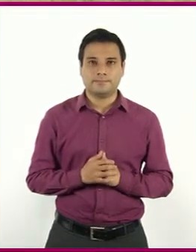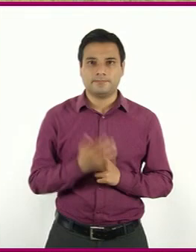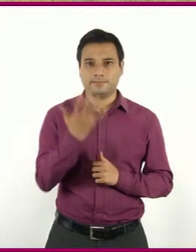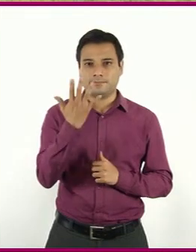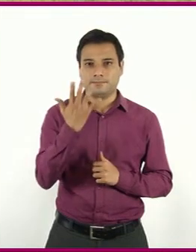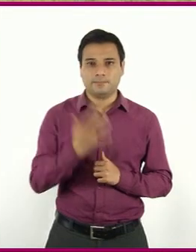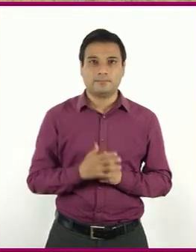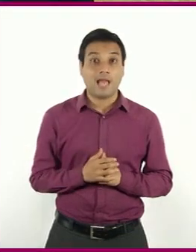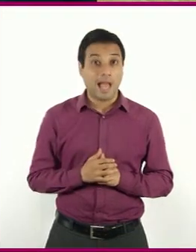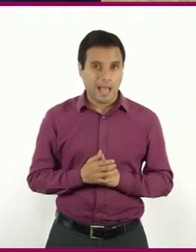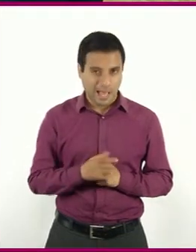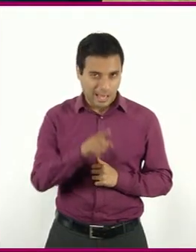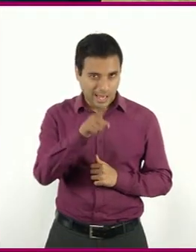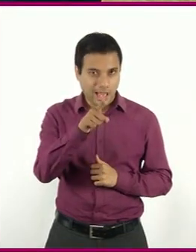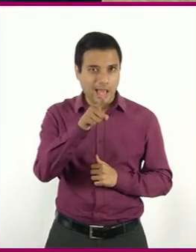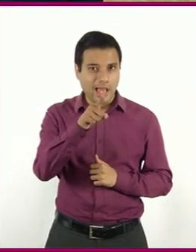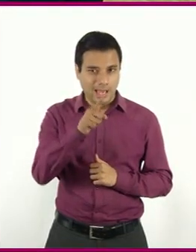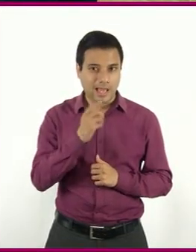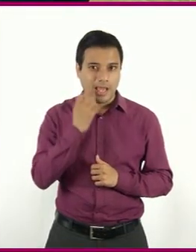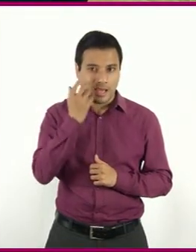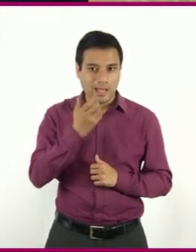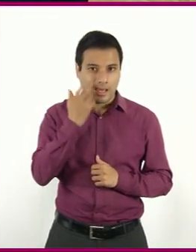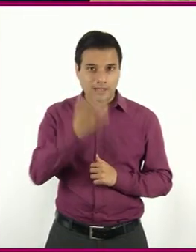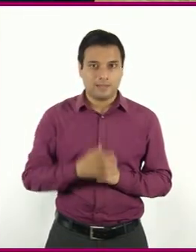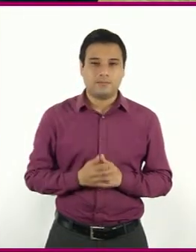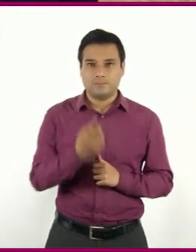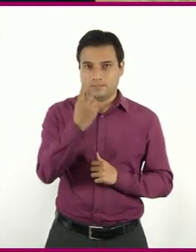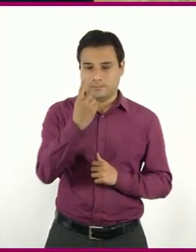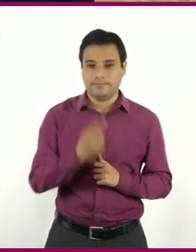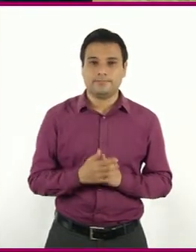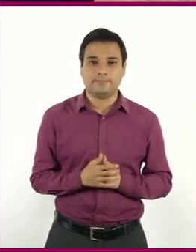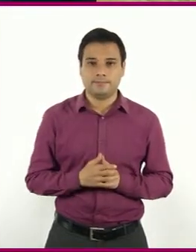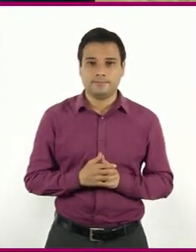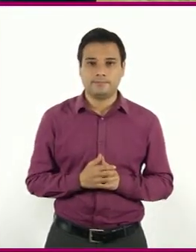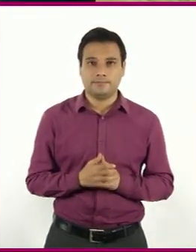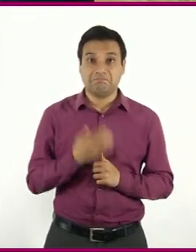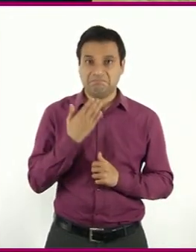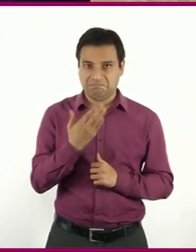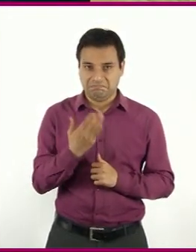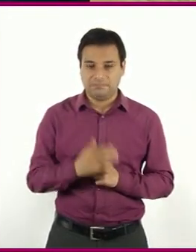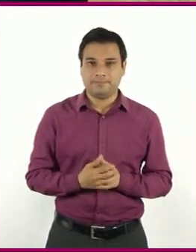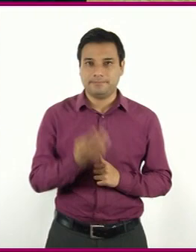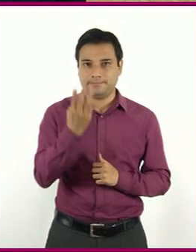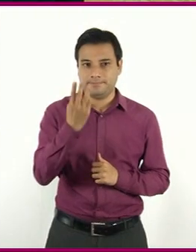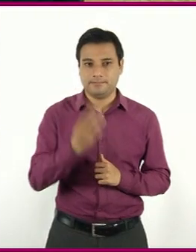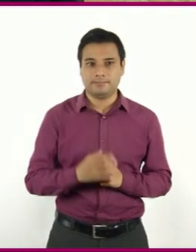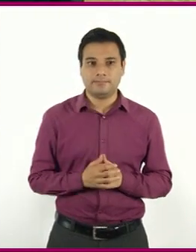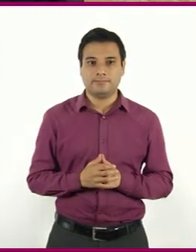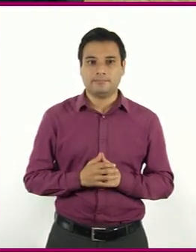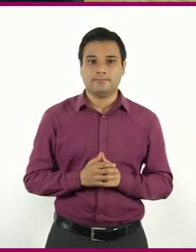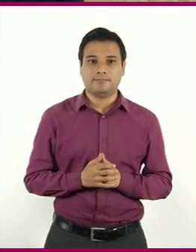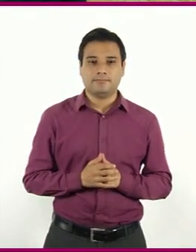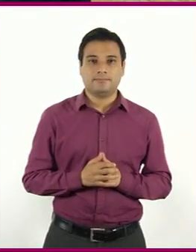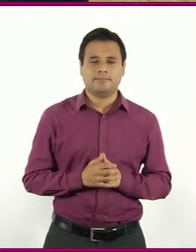5. Ah, 1. Bien, bien hecho. Sí estás atento, Daniel. 3.